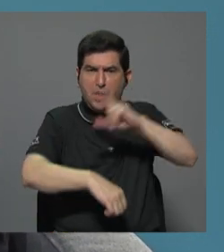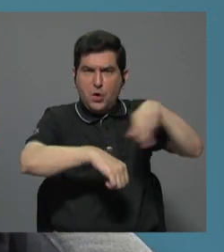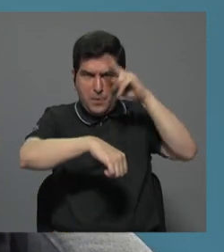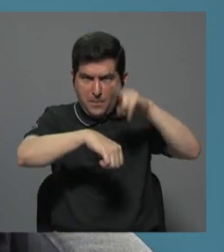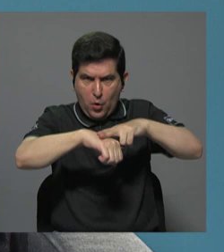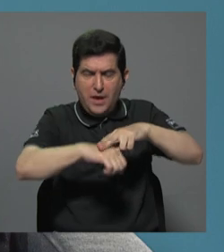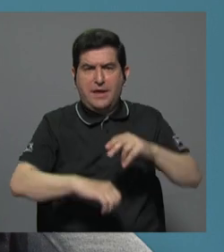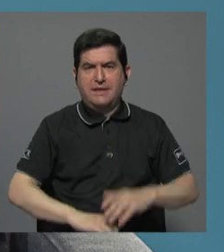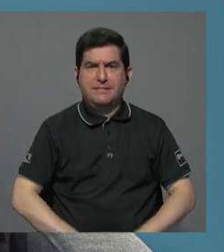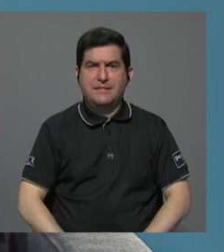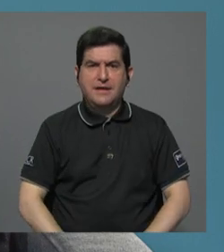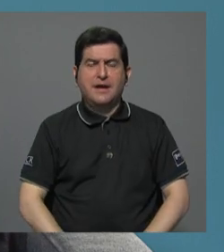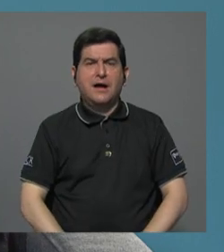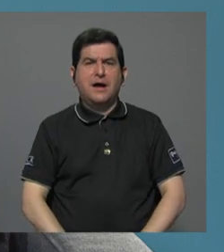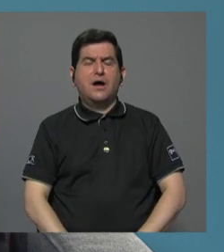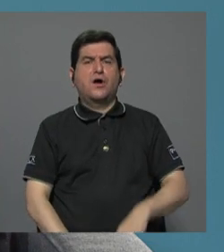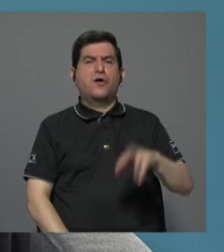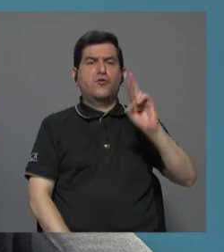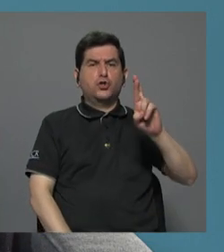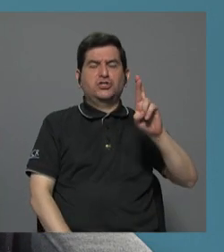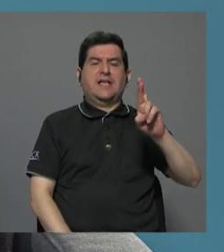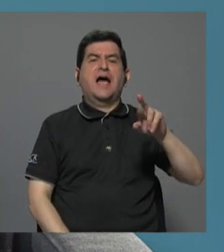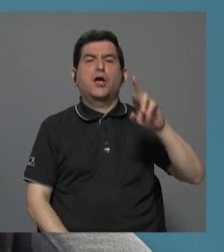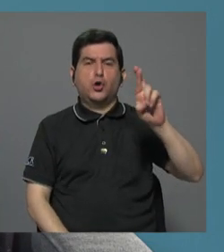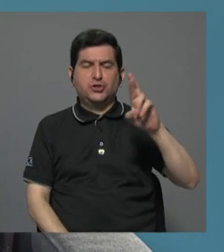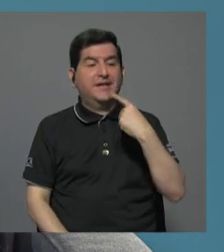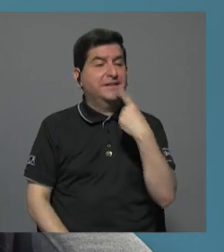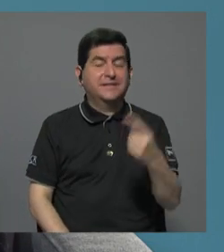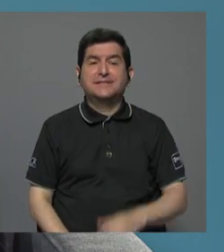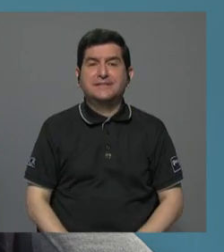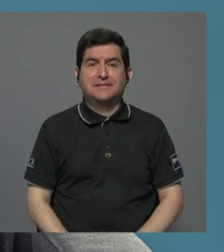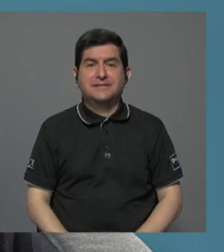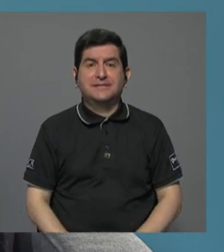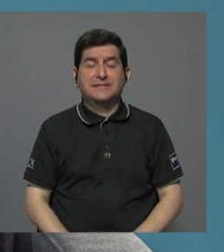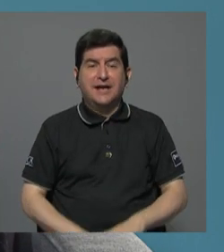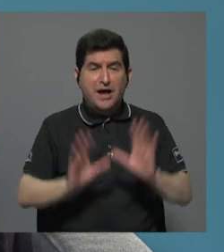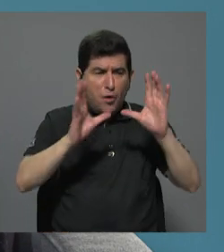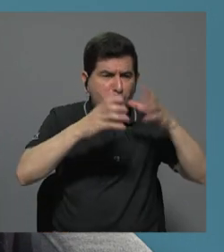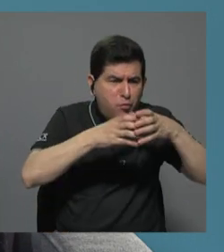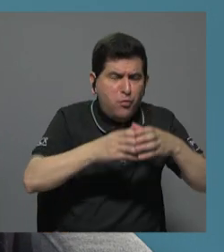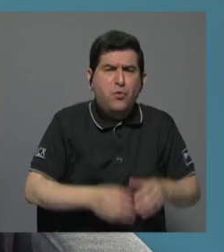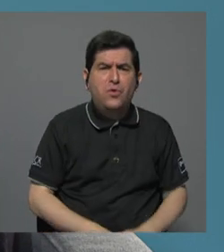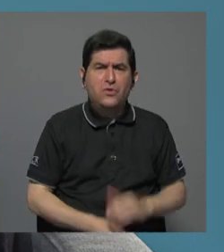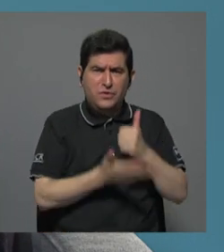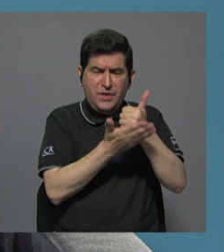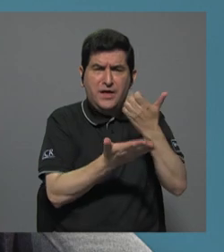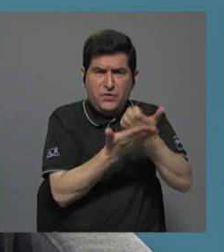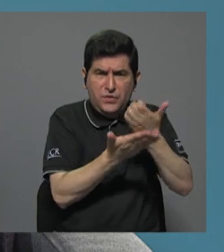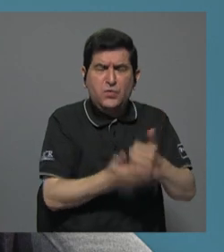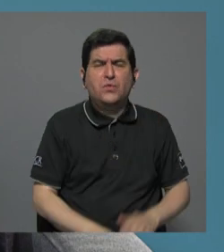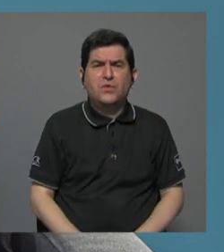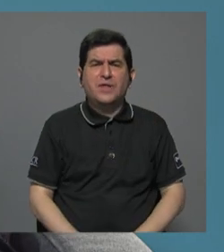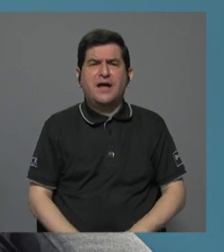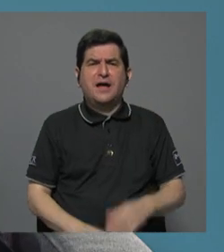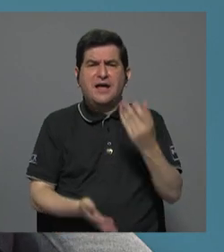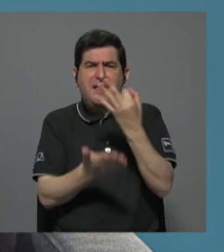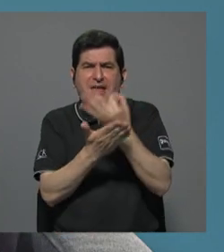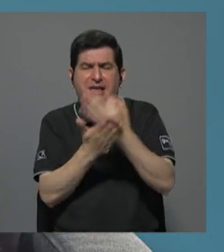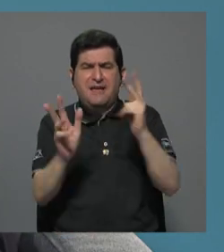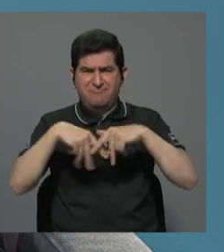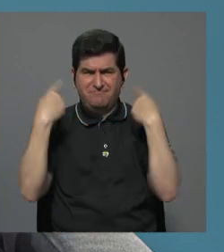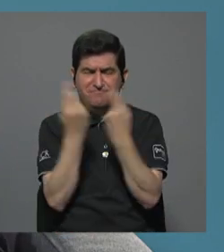en rosales rosales afirma bueno dice la contra la concentración de bornos y el sistema de financiamiento de los partidos afecta